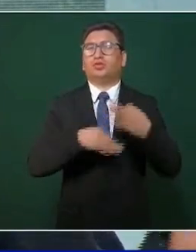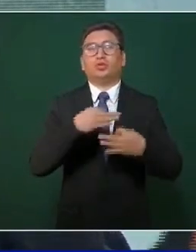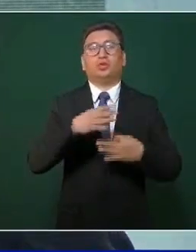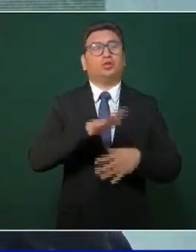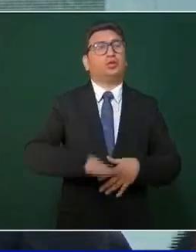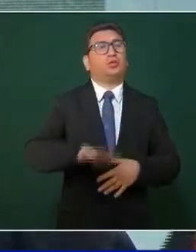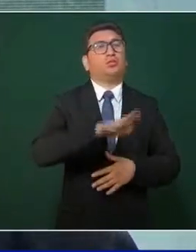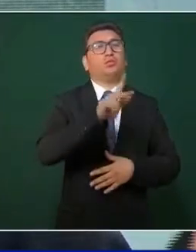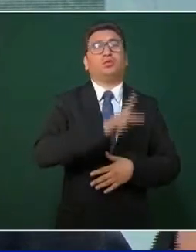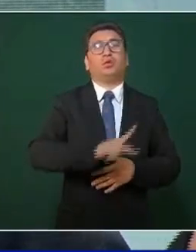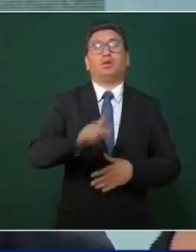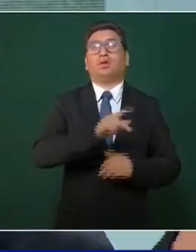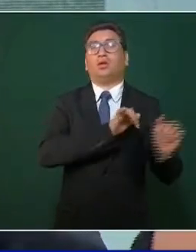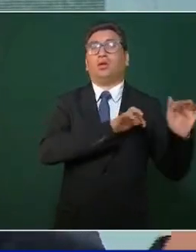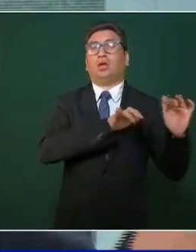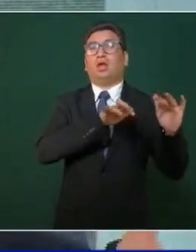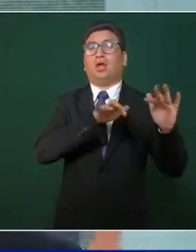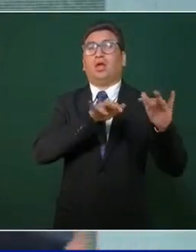pueblo